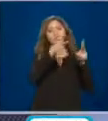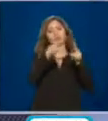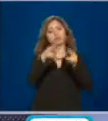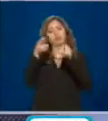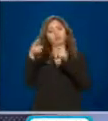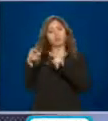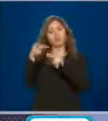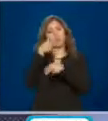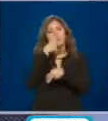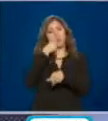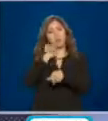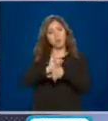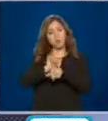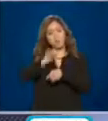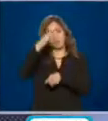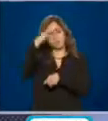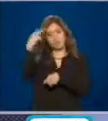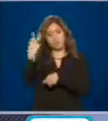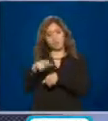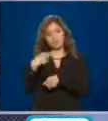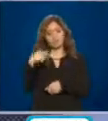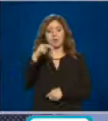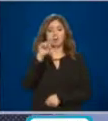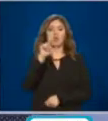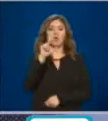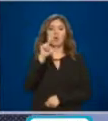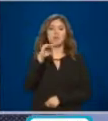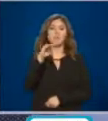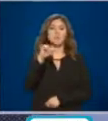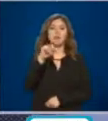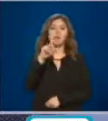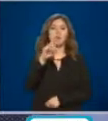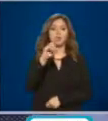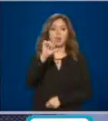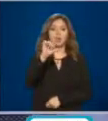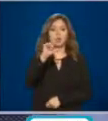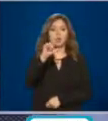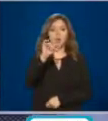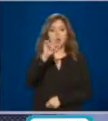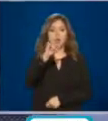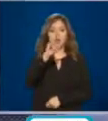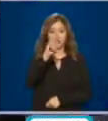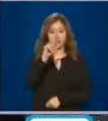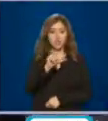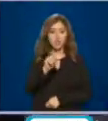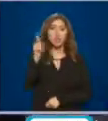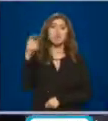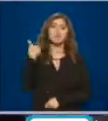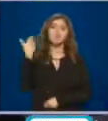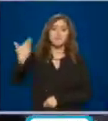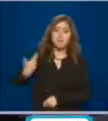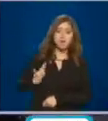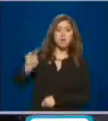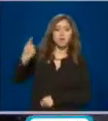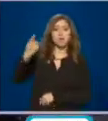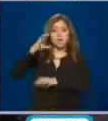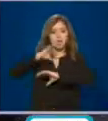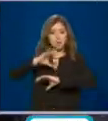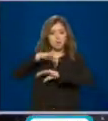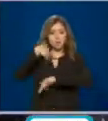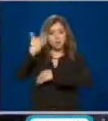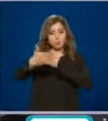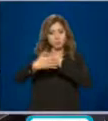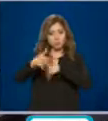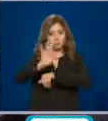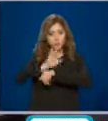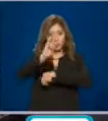un actor mexicano. Sí, Armando Araiza. Sí, exacto. Sí. Nos pidieron hacer una canción para esa película, que va a estar en